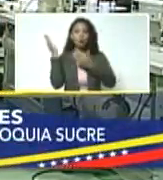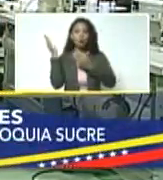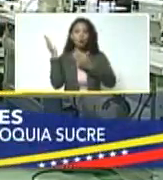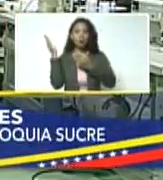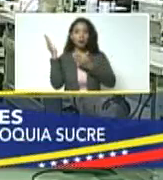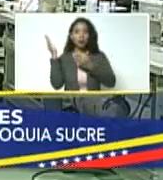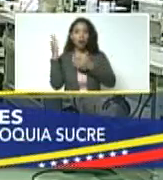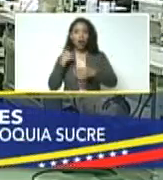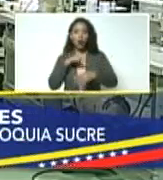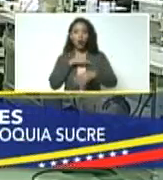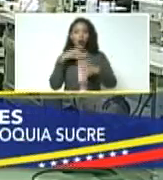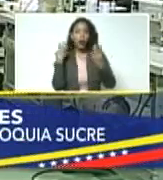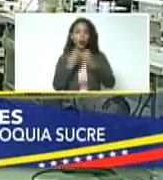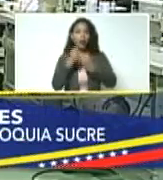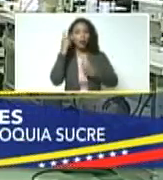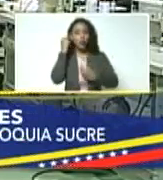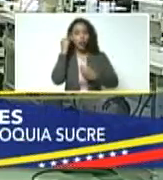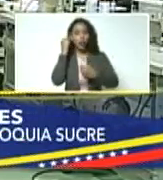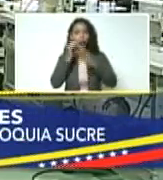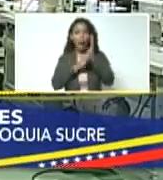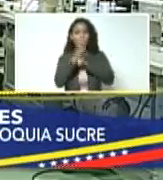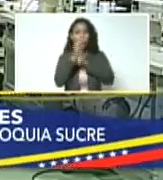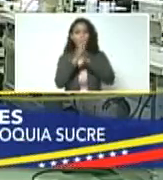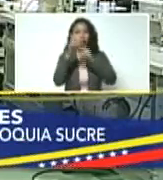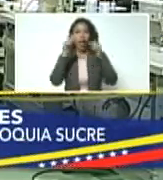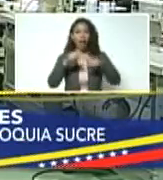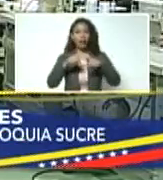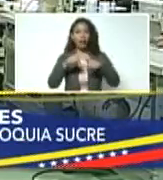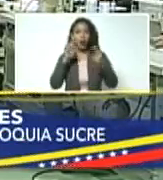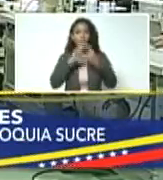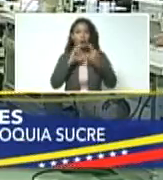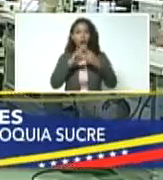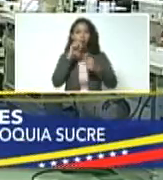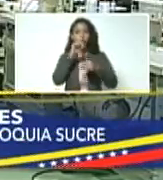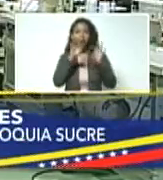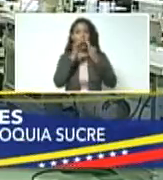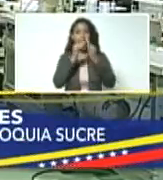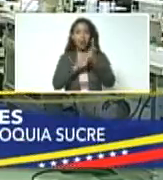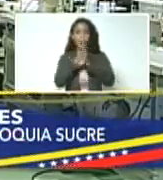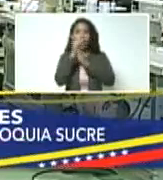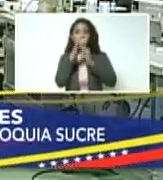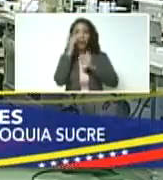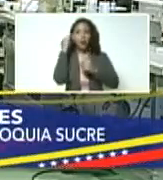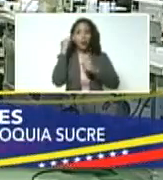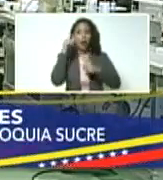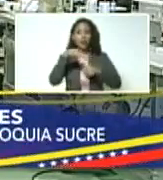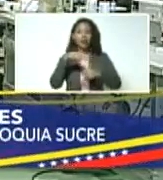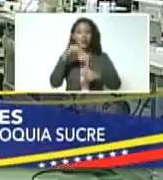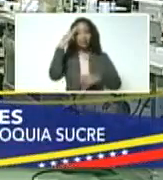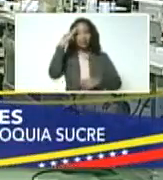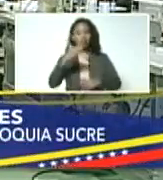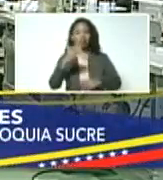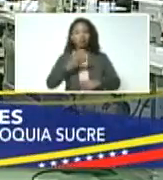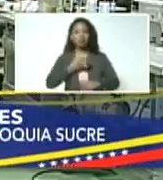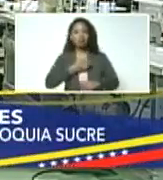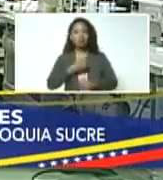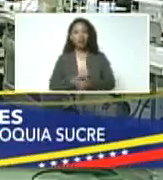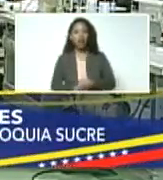nuestra compañera emprendedora, que está aquí. Bueno, aquí conocimos una familia de emprendedores, mi almiranta. Todos cosen